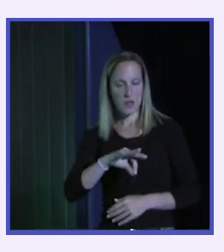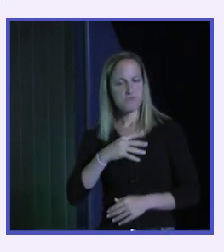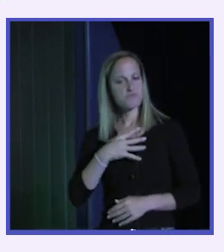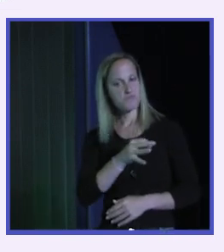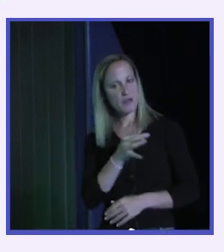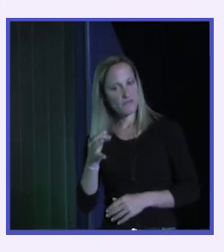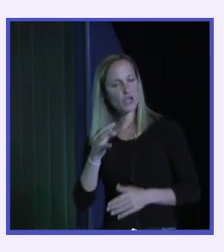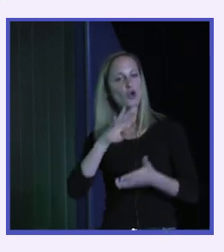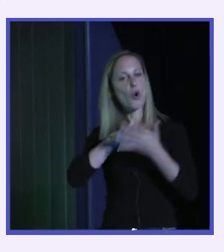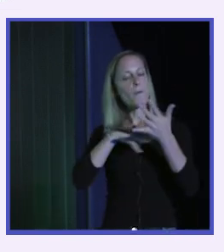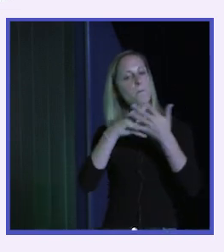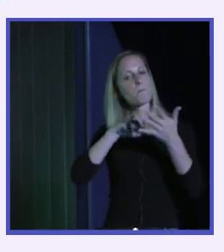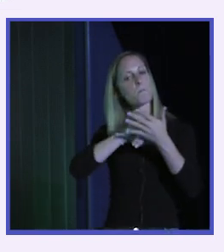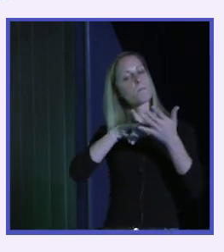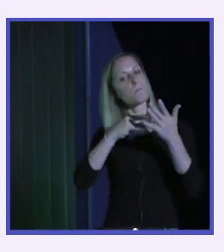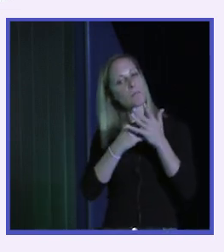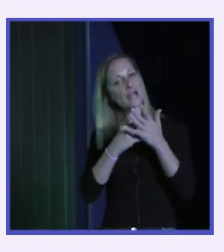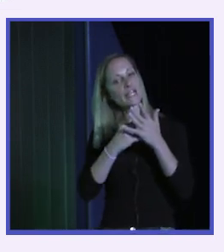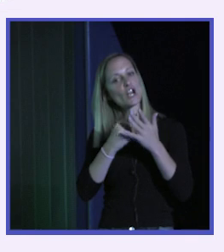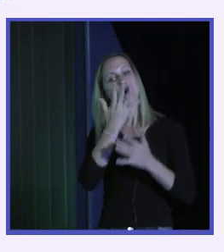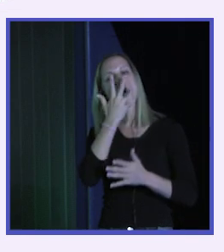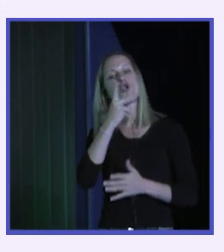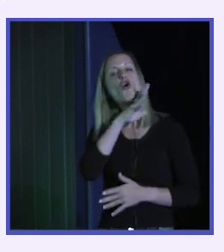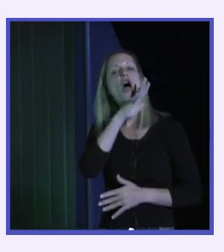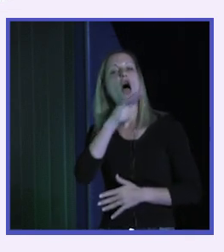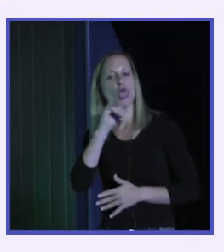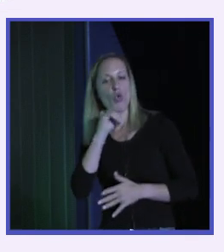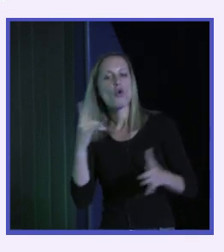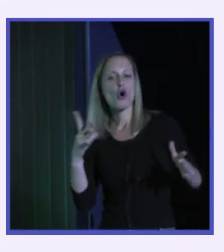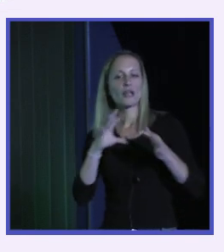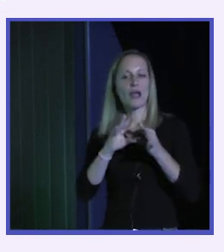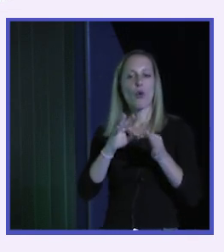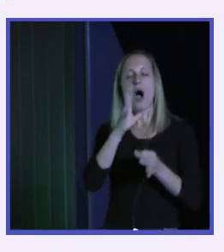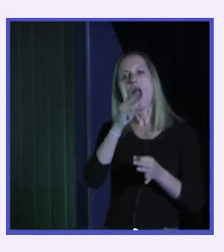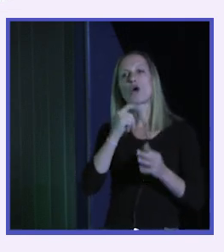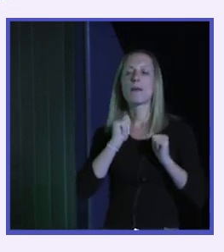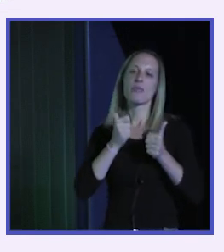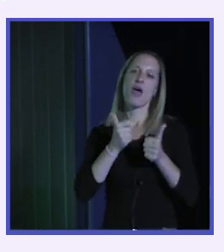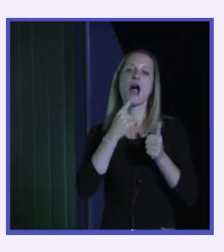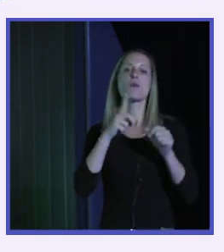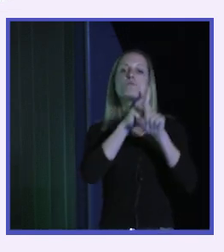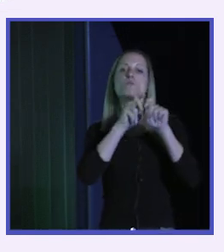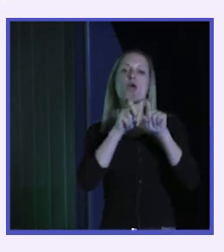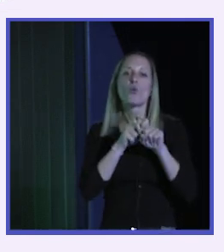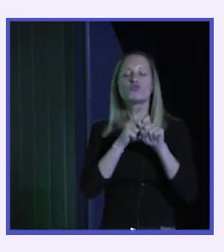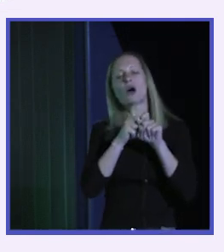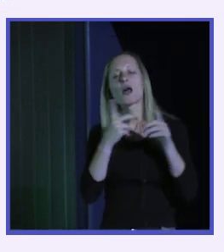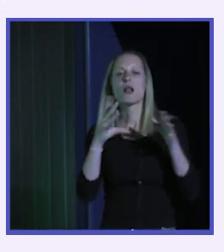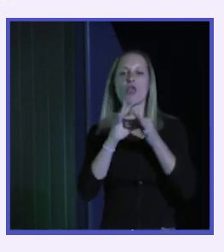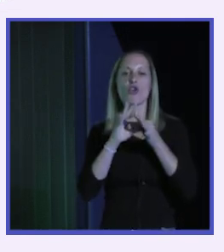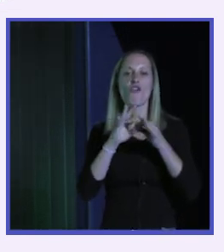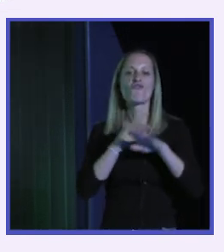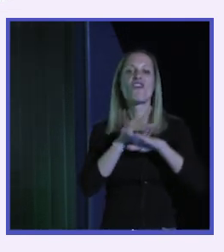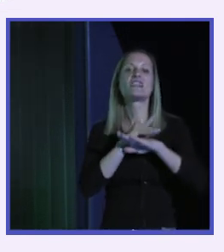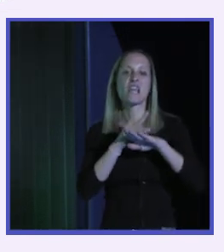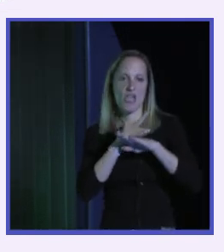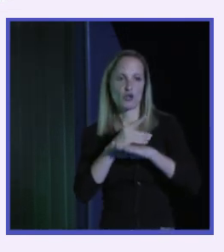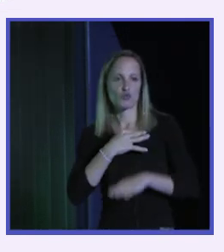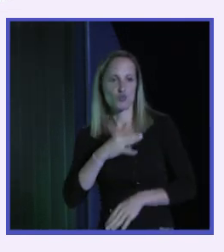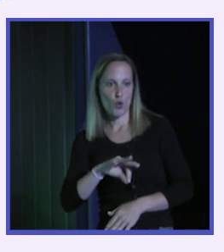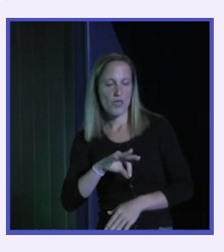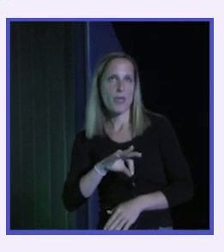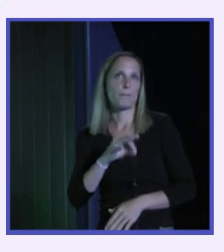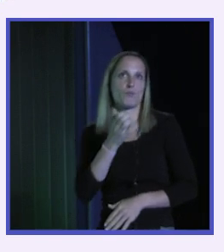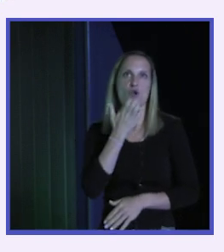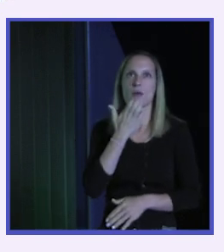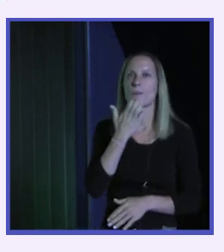visteis que la teníamos en azul, entonces ahora le puedo preguntar cosas sobre esa base de datos. Oye, yo quiero saber cuántos productos tenemos en